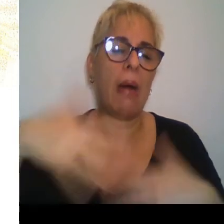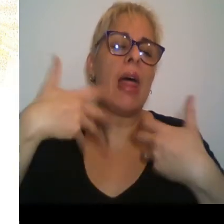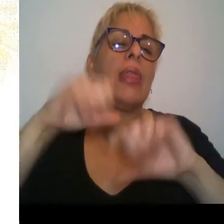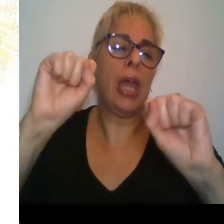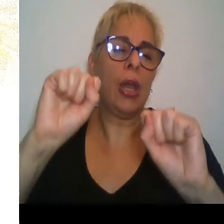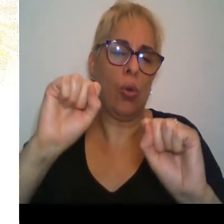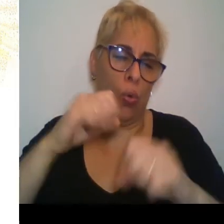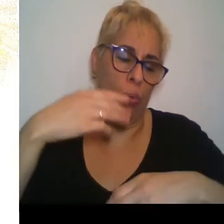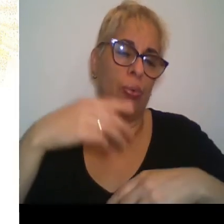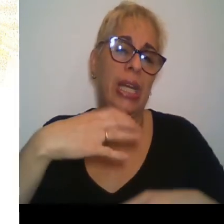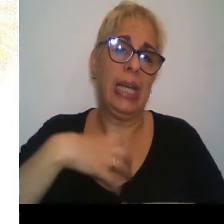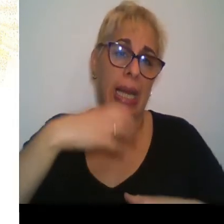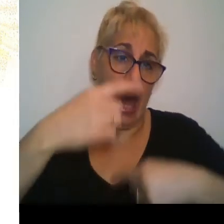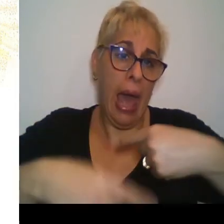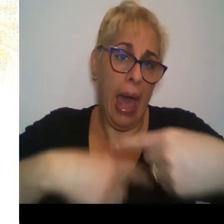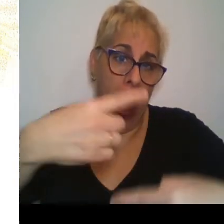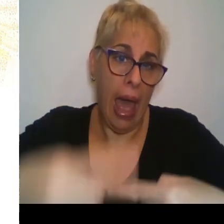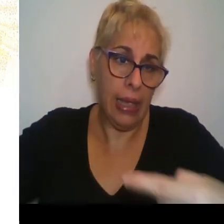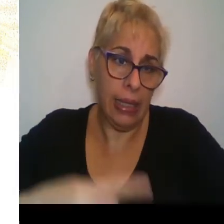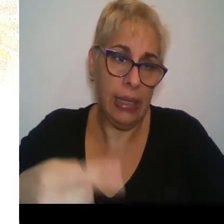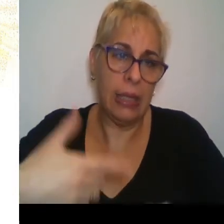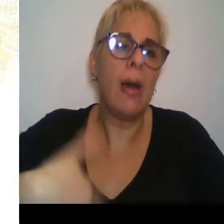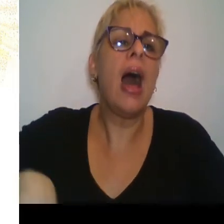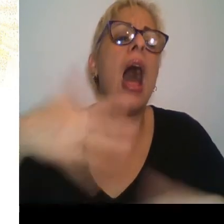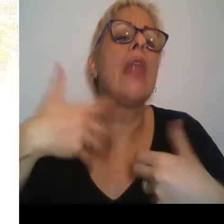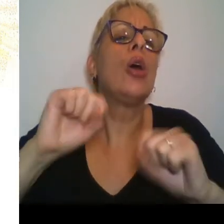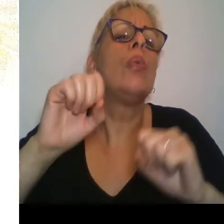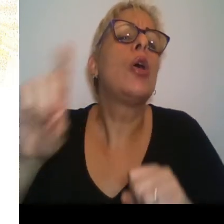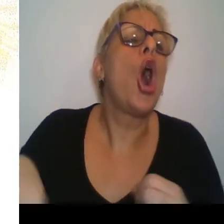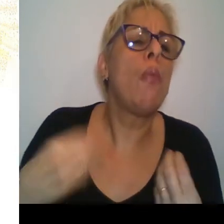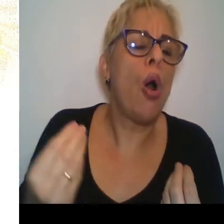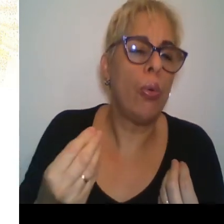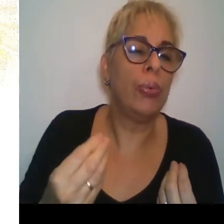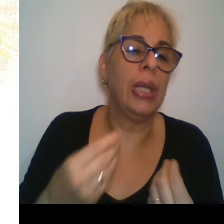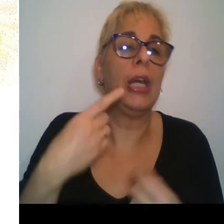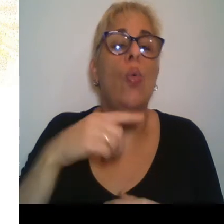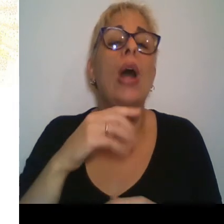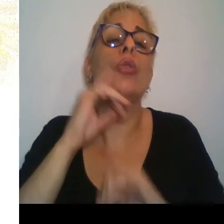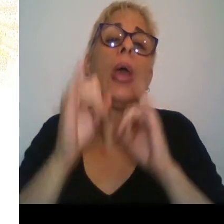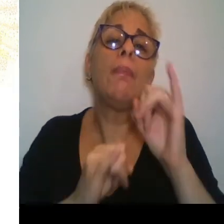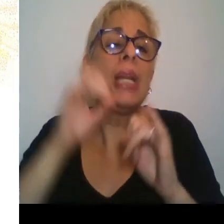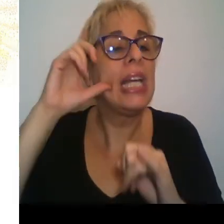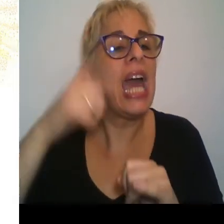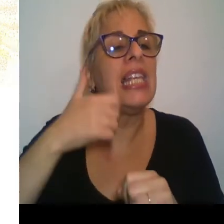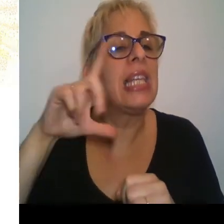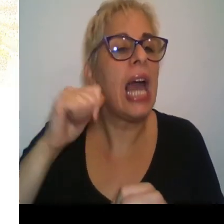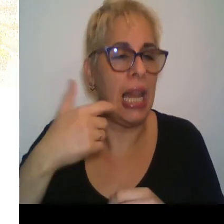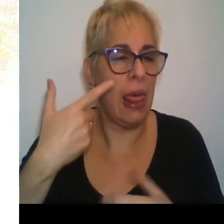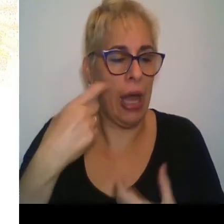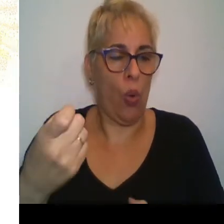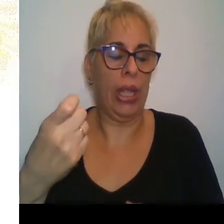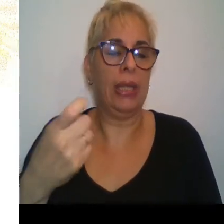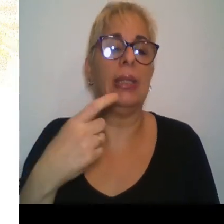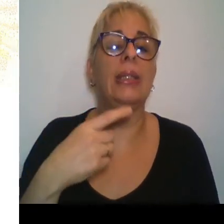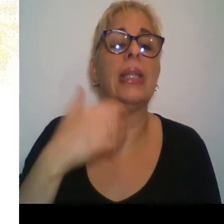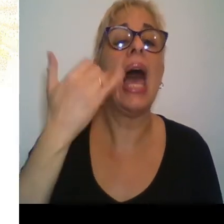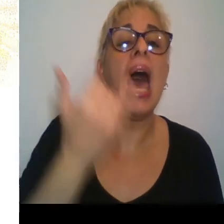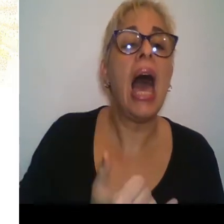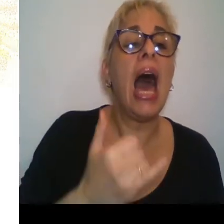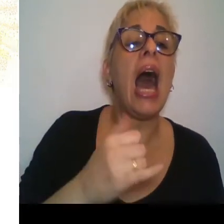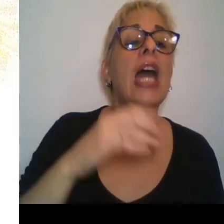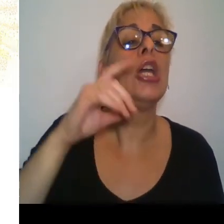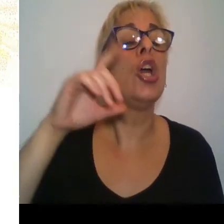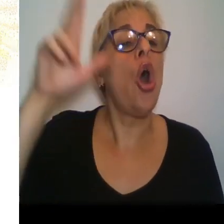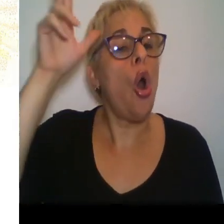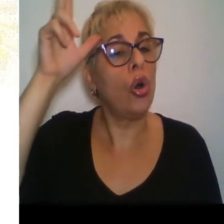el correr de estos videos a lo largo de ir explicando las escalas. Como yo tengo una octava que va de Re a Re, acá